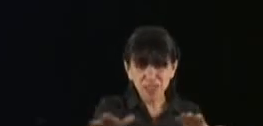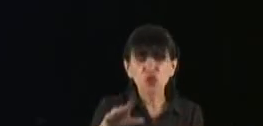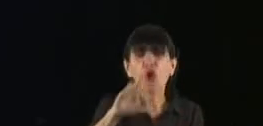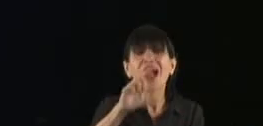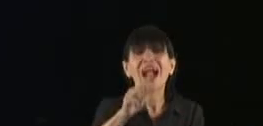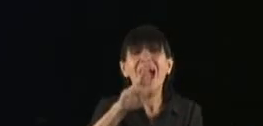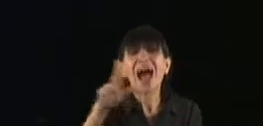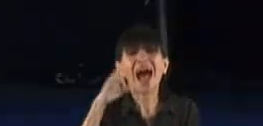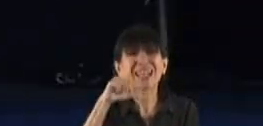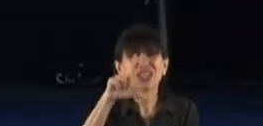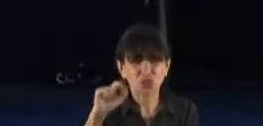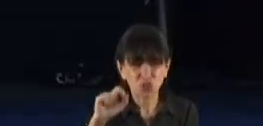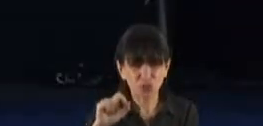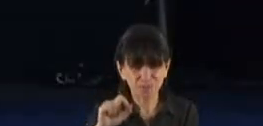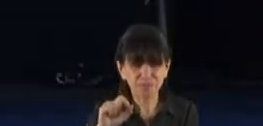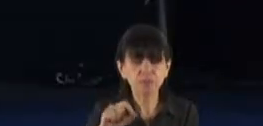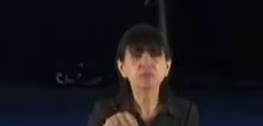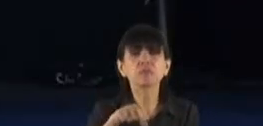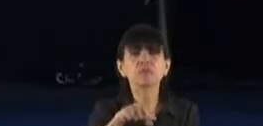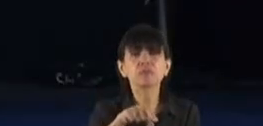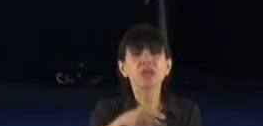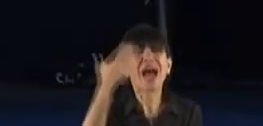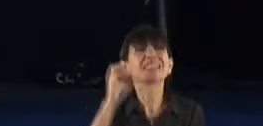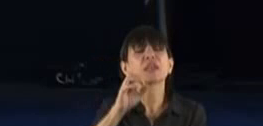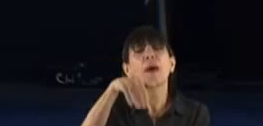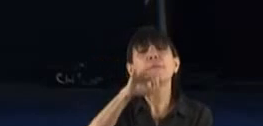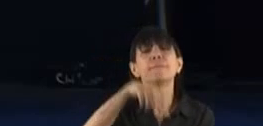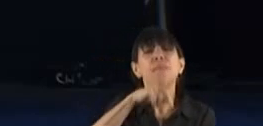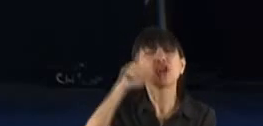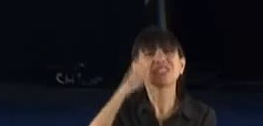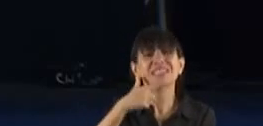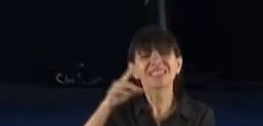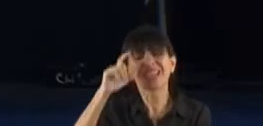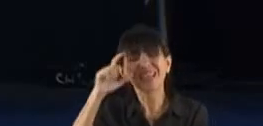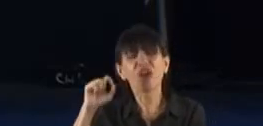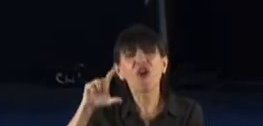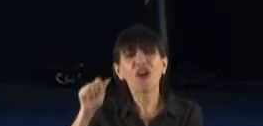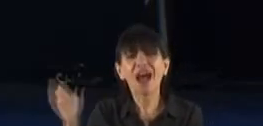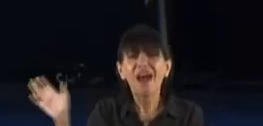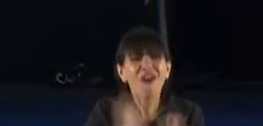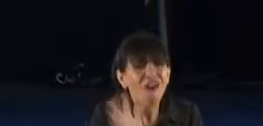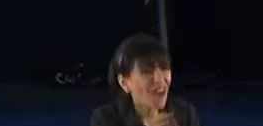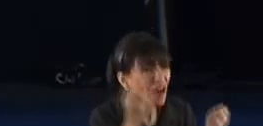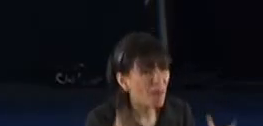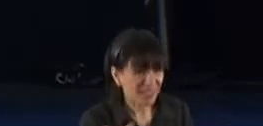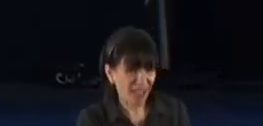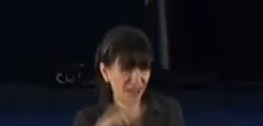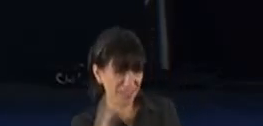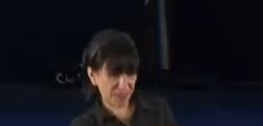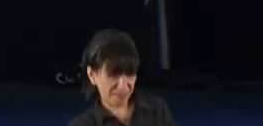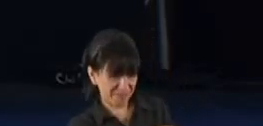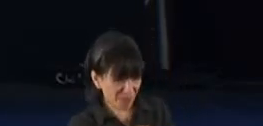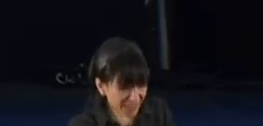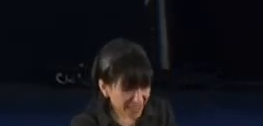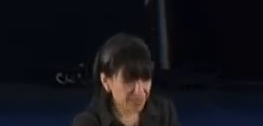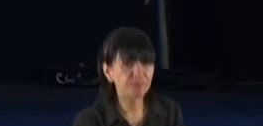Oca. Muchos de ellos... ¿Cómo estás? Ahí te veo. ¿Cómo estás?